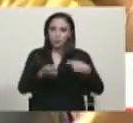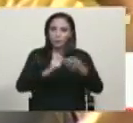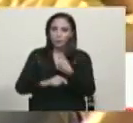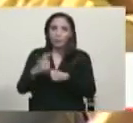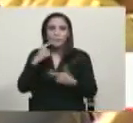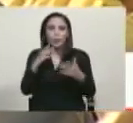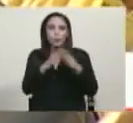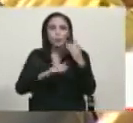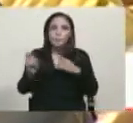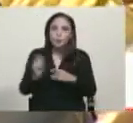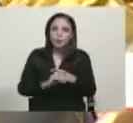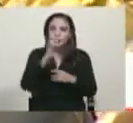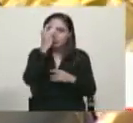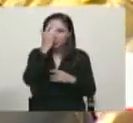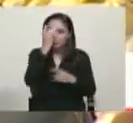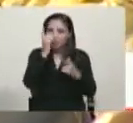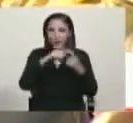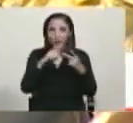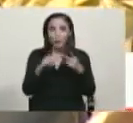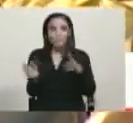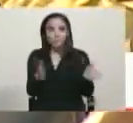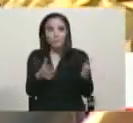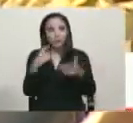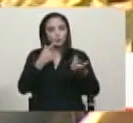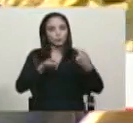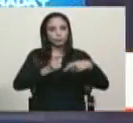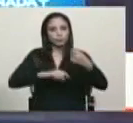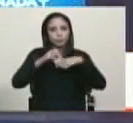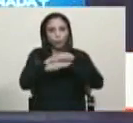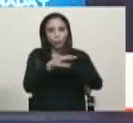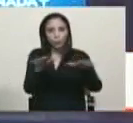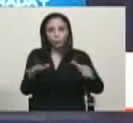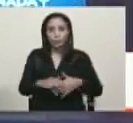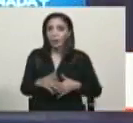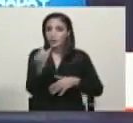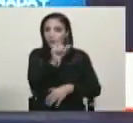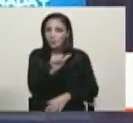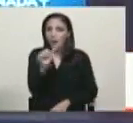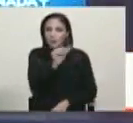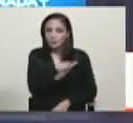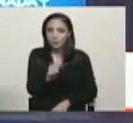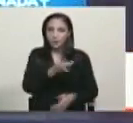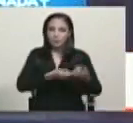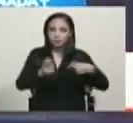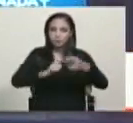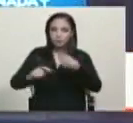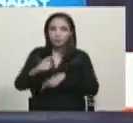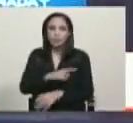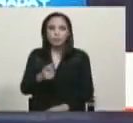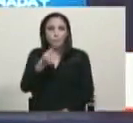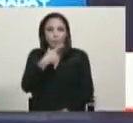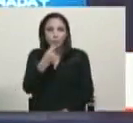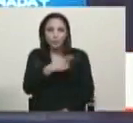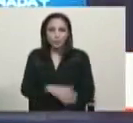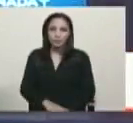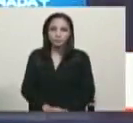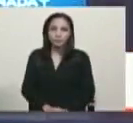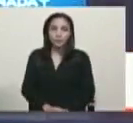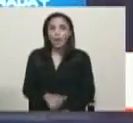los meses de febrero y marzo. Arranca esta semana la distribución de los medicamentos de